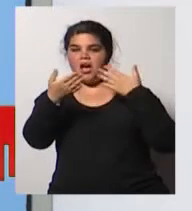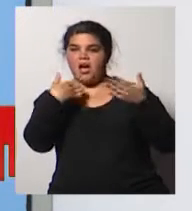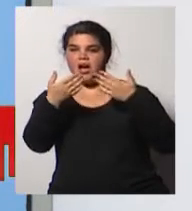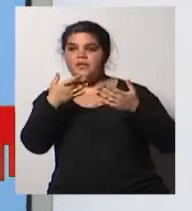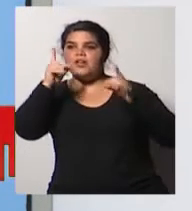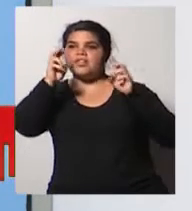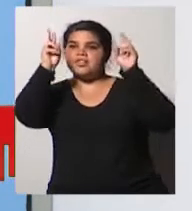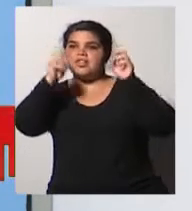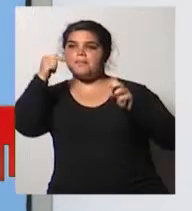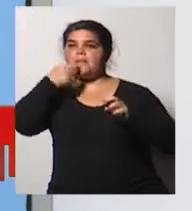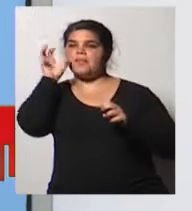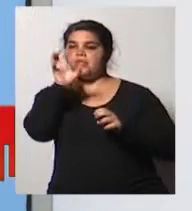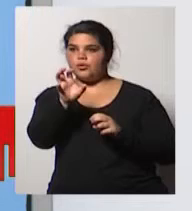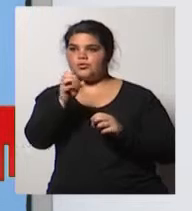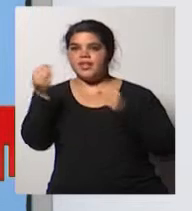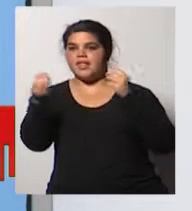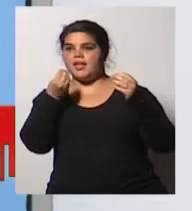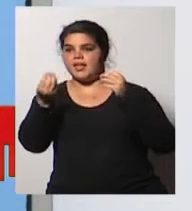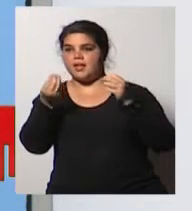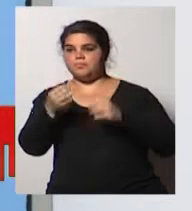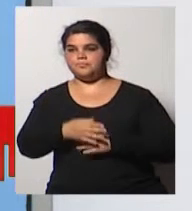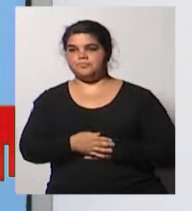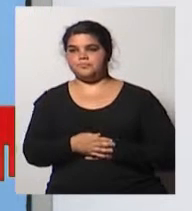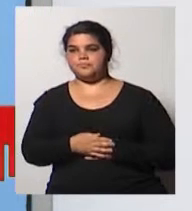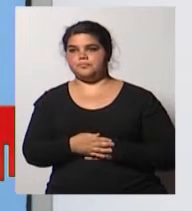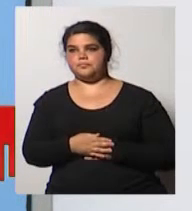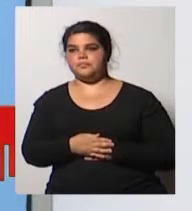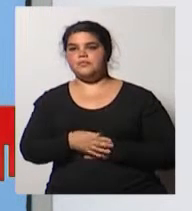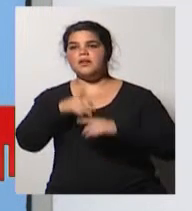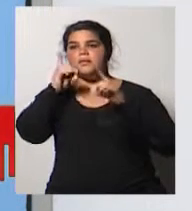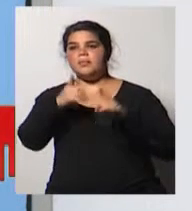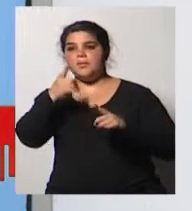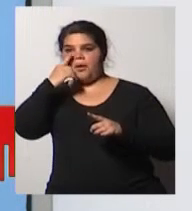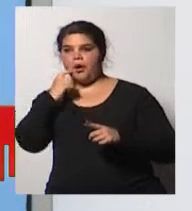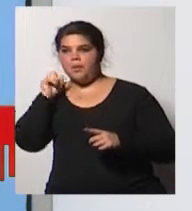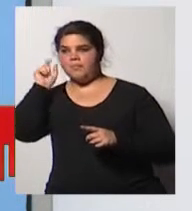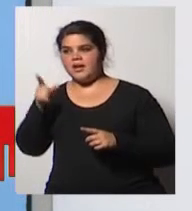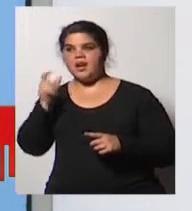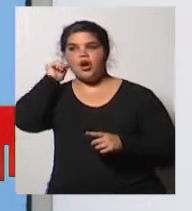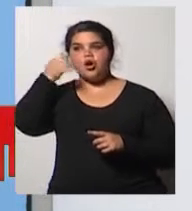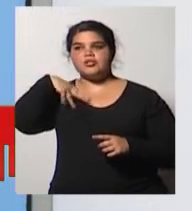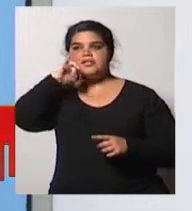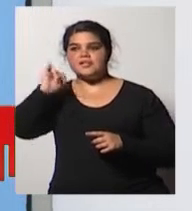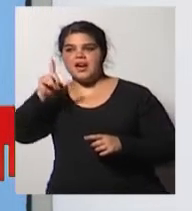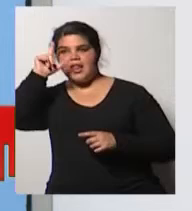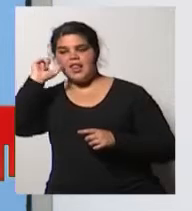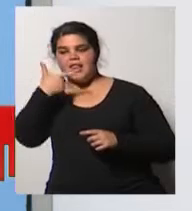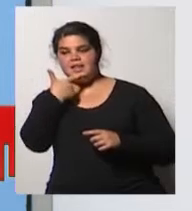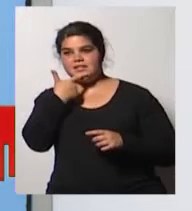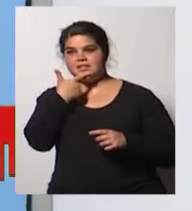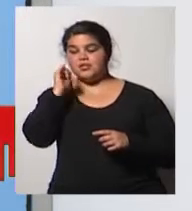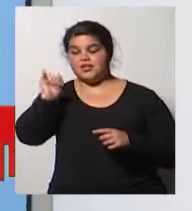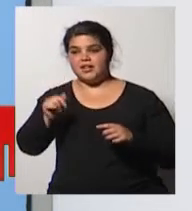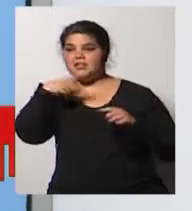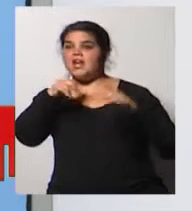temas del día en Mendoza, que tiene que ver con la decisión y este aval del procurador Rodolfo González a la ley 7722,